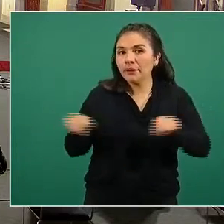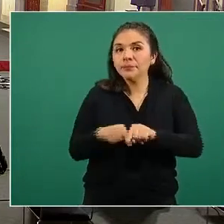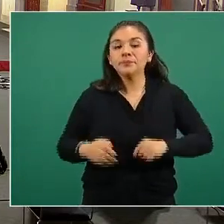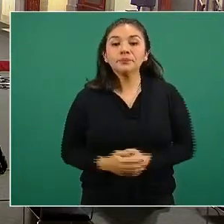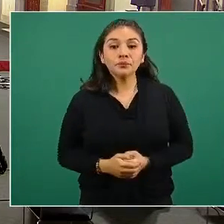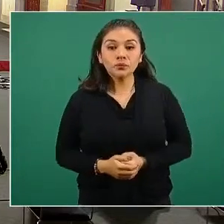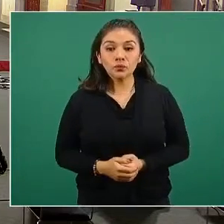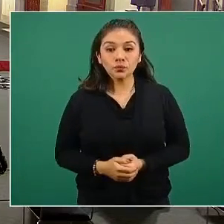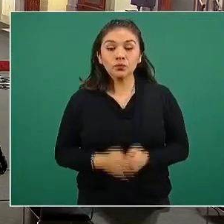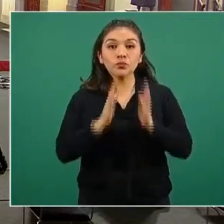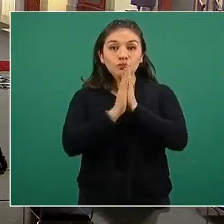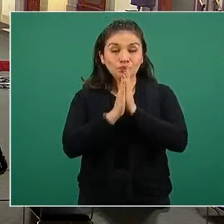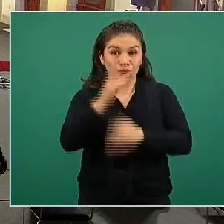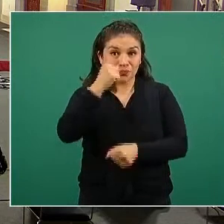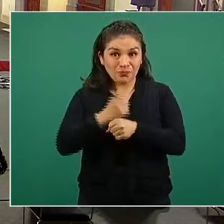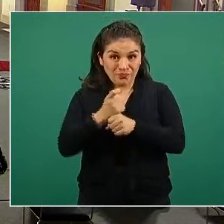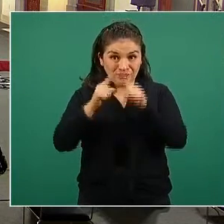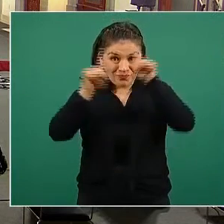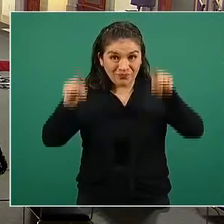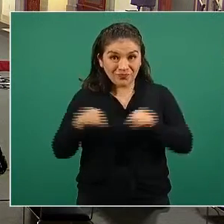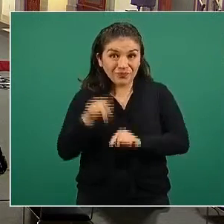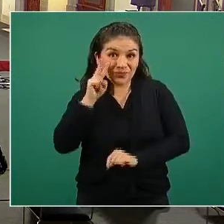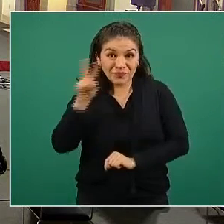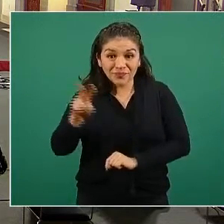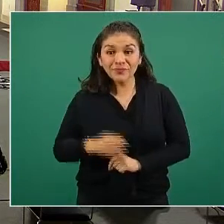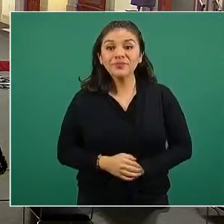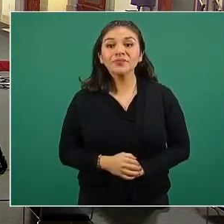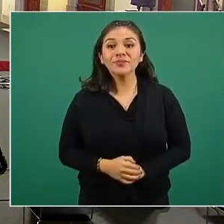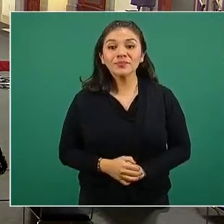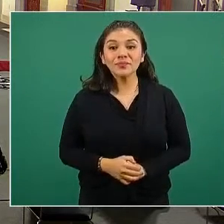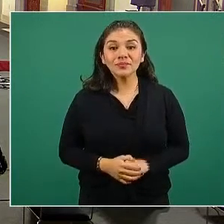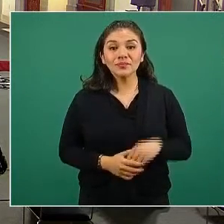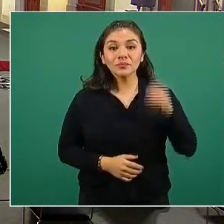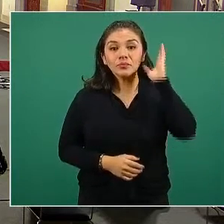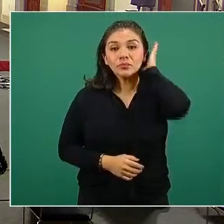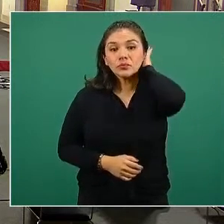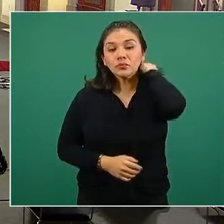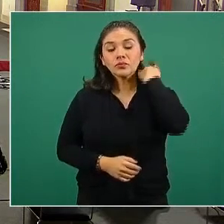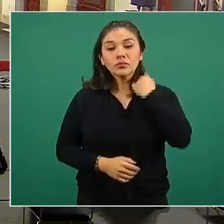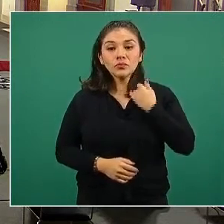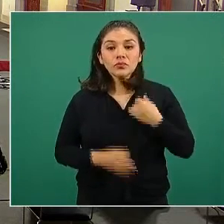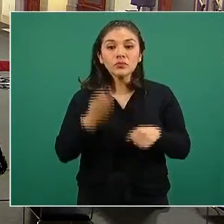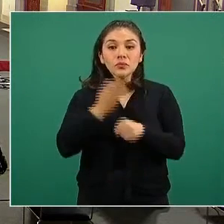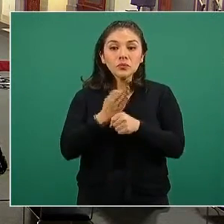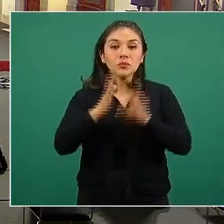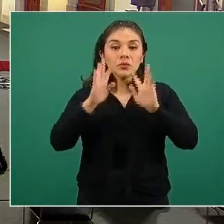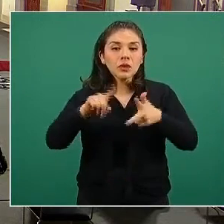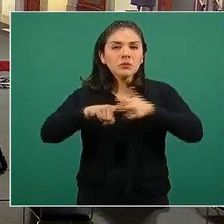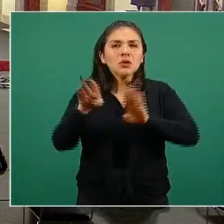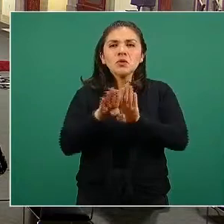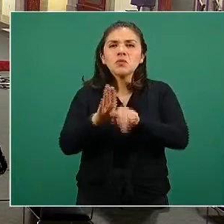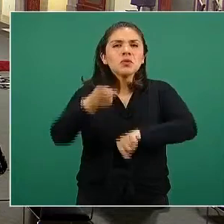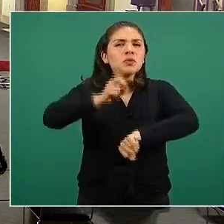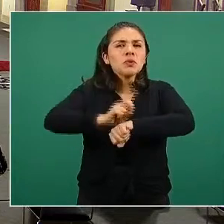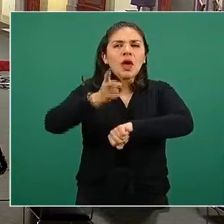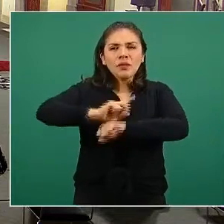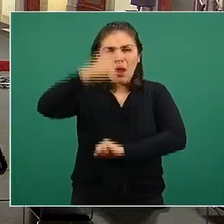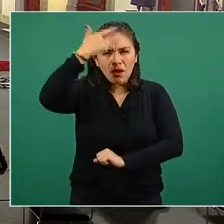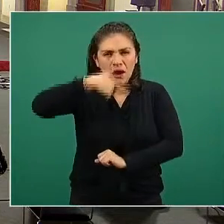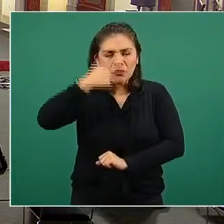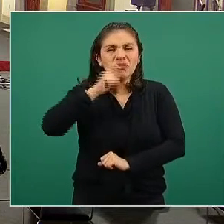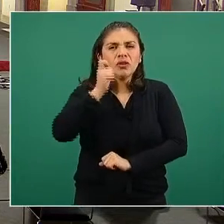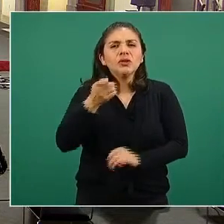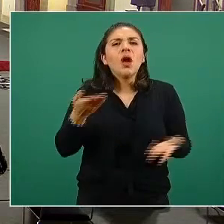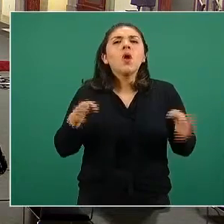Si nos comparten, por favor, la primera diapositiva. Empezamos, como todas las noches, actualizando